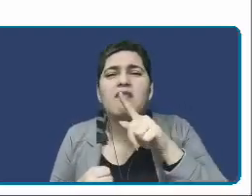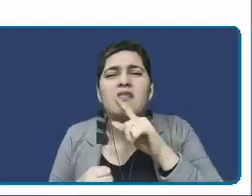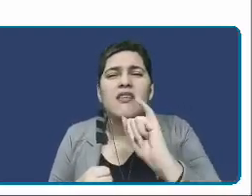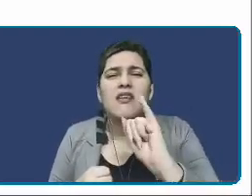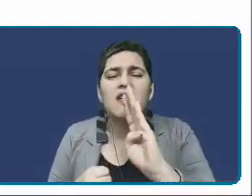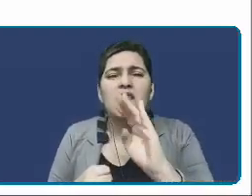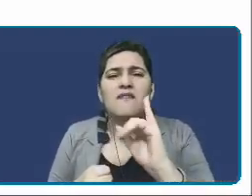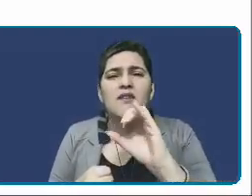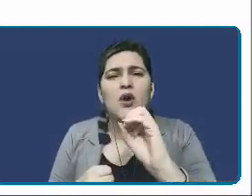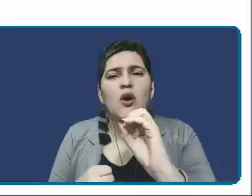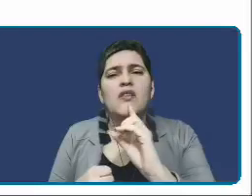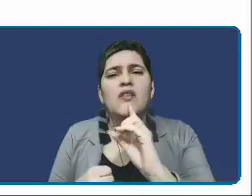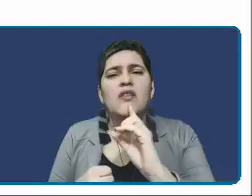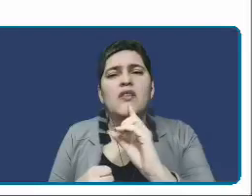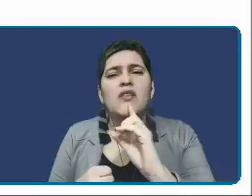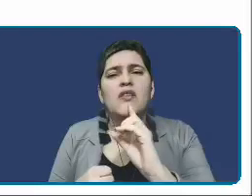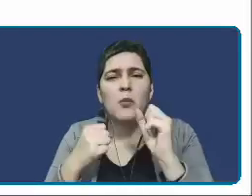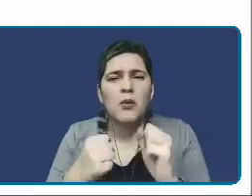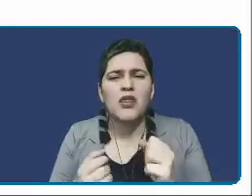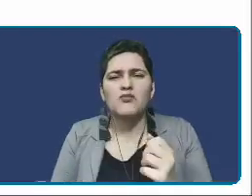una repercusión en